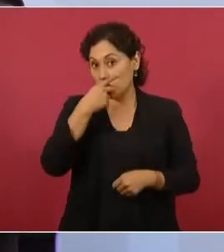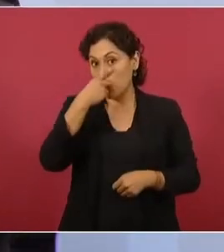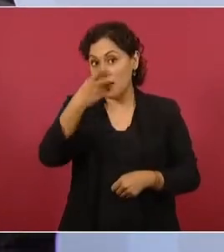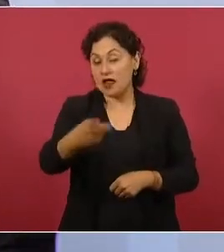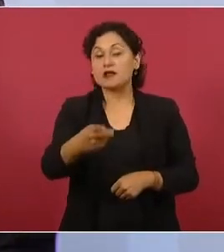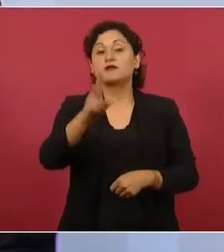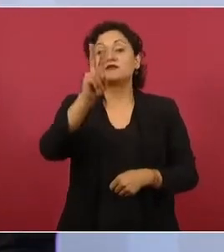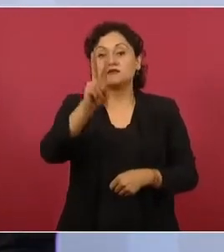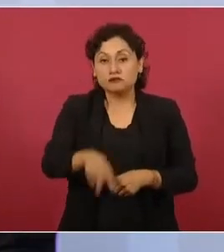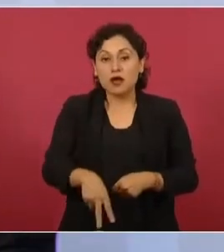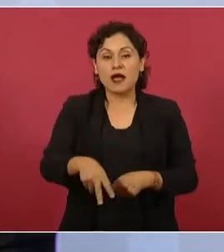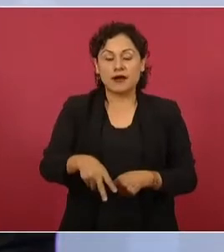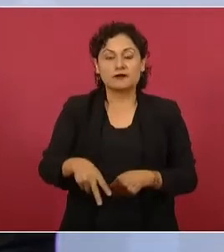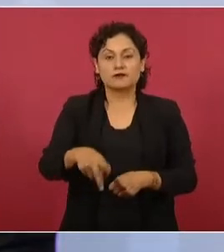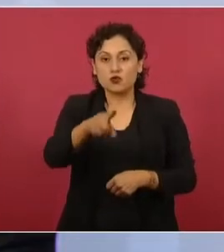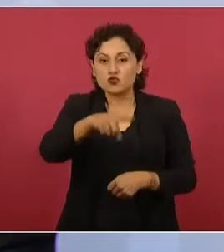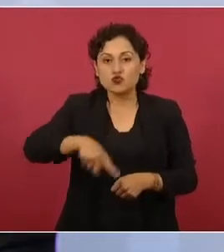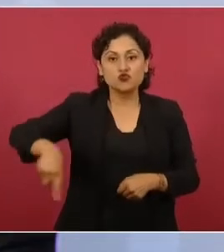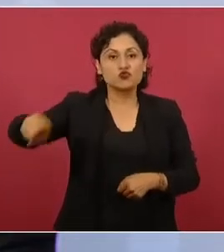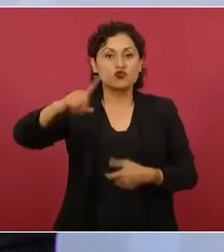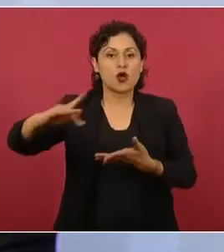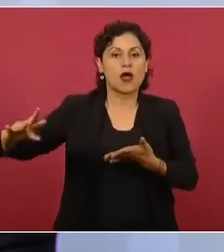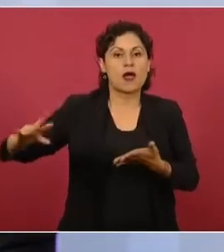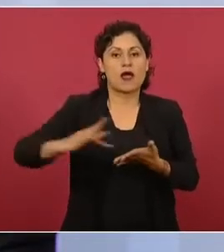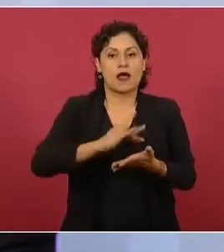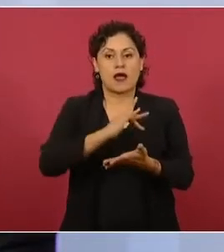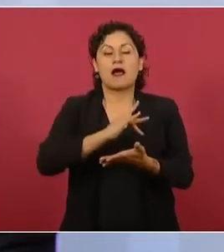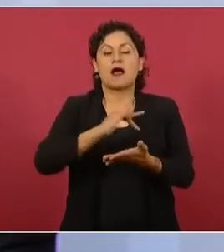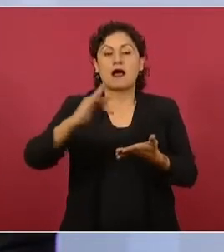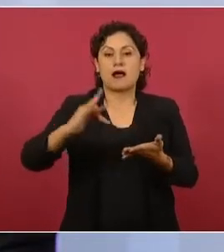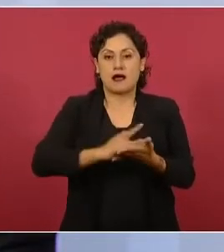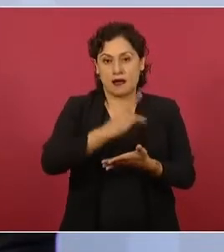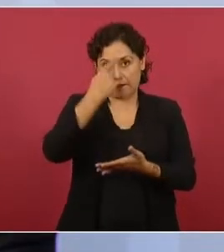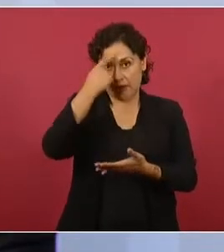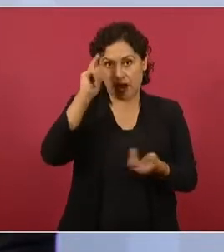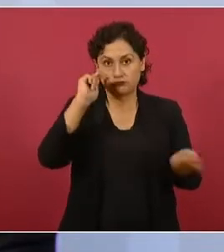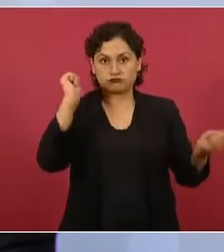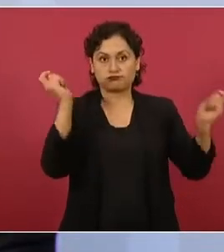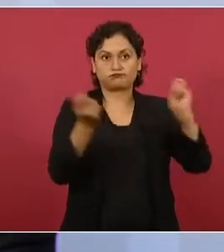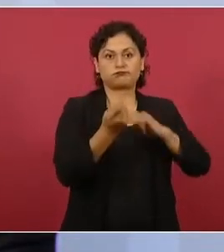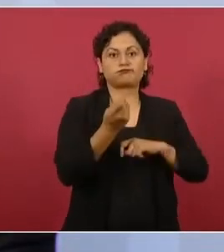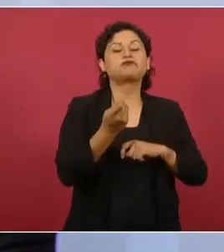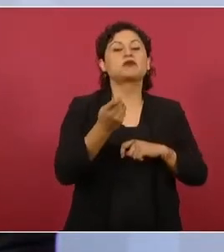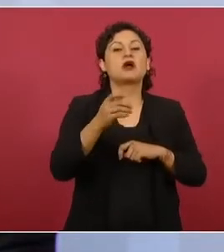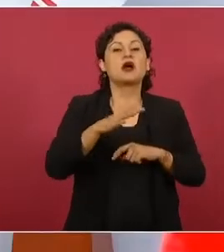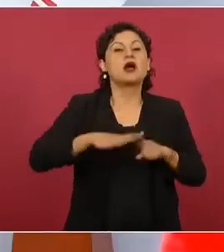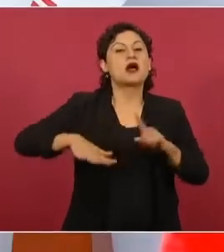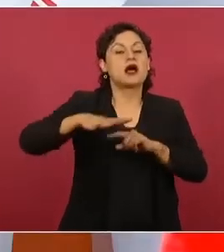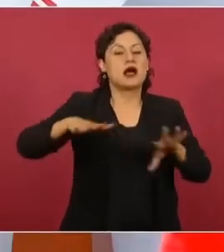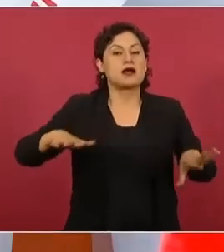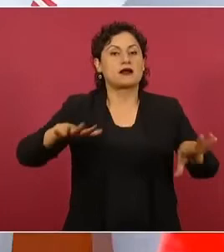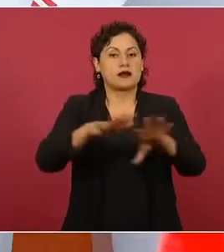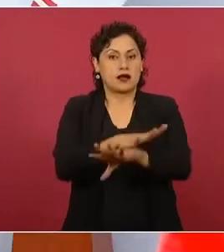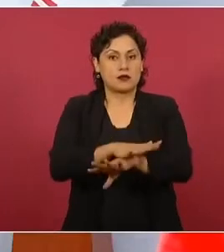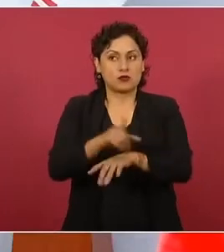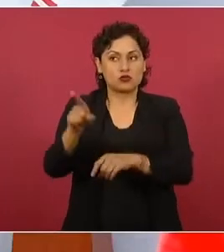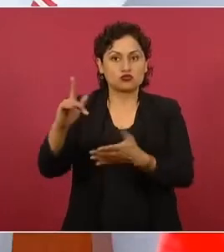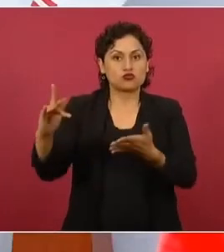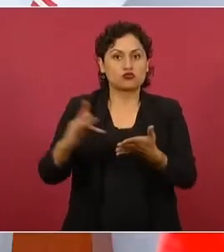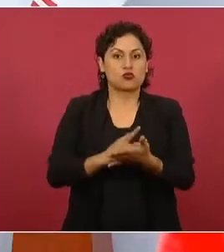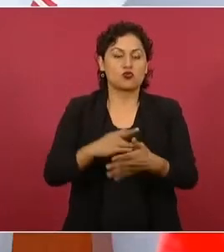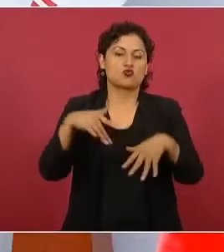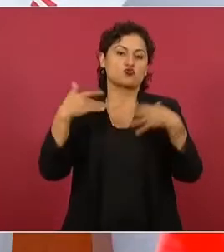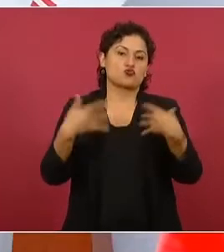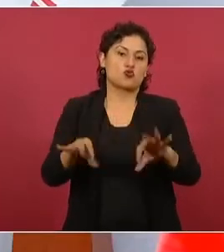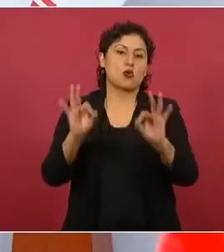al respaldo que ustedes han dado a las políticas de esta transformación, cada vez es más lejana la posibilidad de que regrese lo de